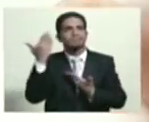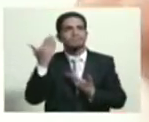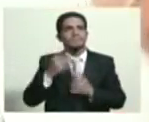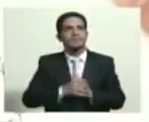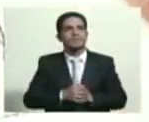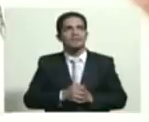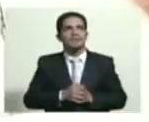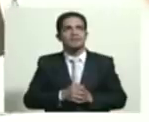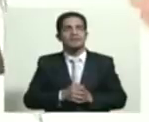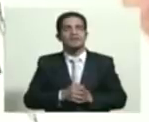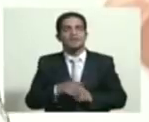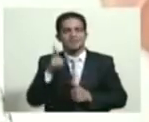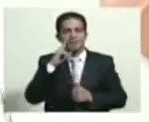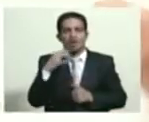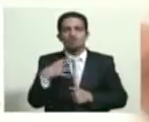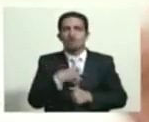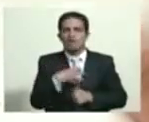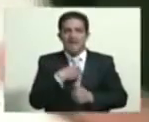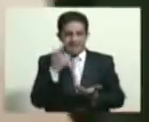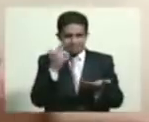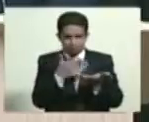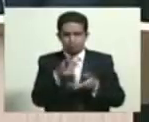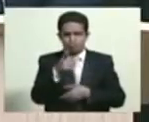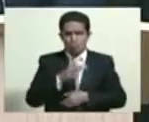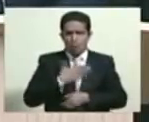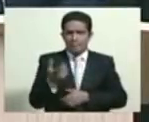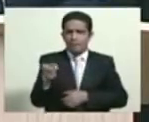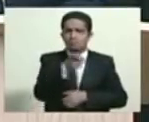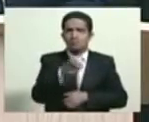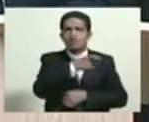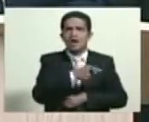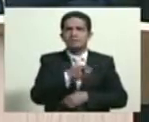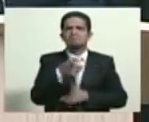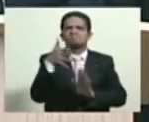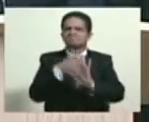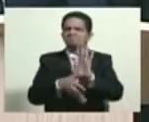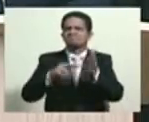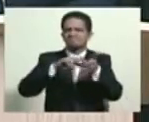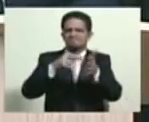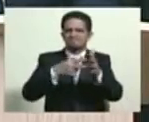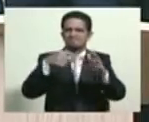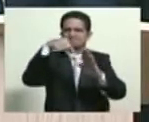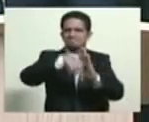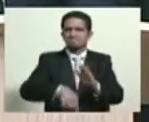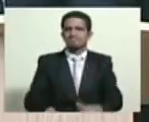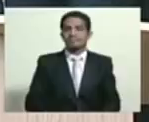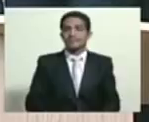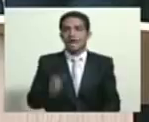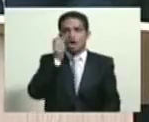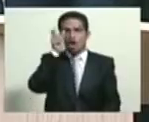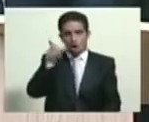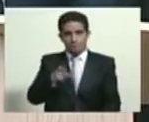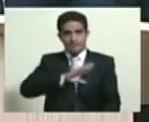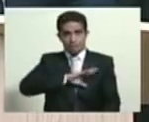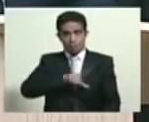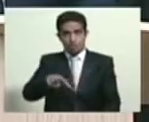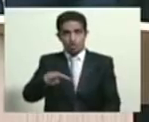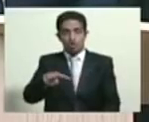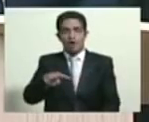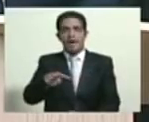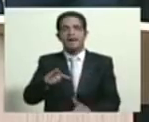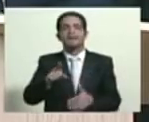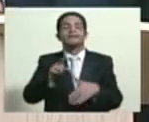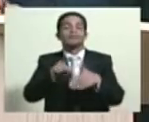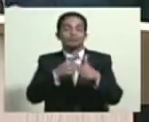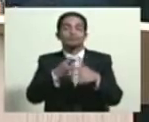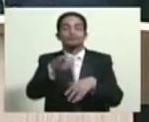Crimen y Castigo, de Fyodor Dostoyevsky. Búsquenla. Busquen la psicología de Raskolnikov, el protagonista de esa novela. Y así sabrán por qué el señor